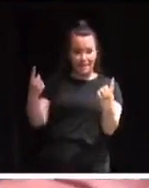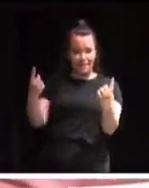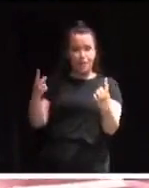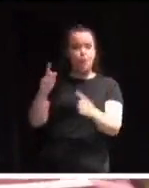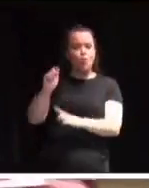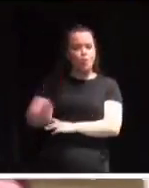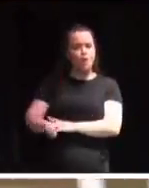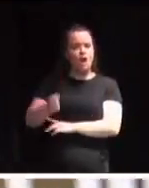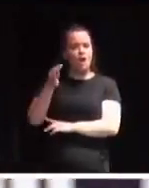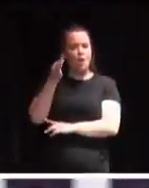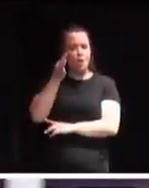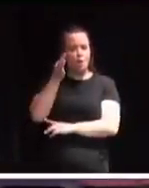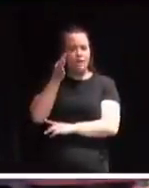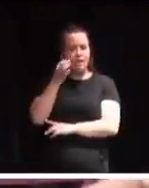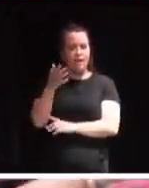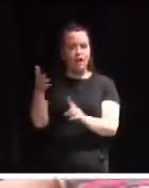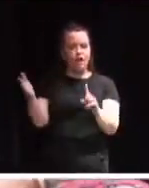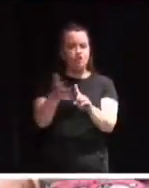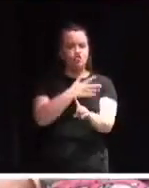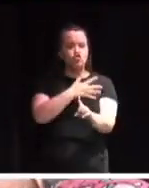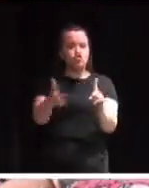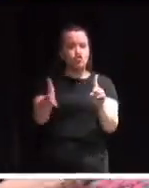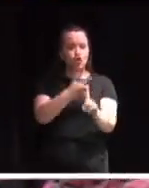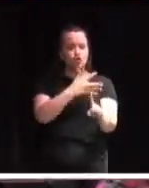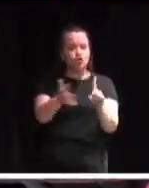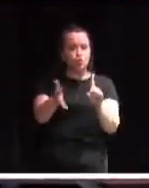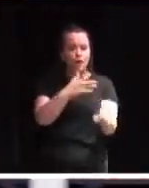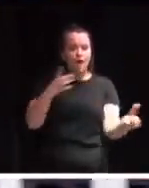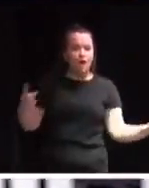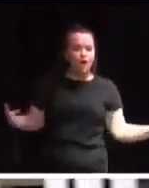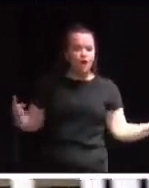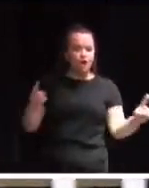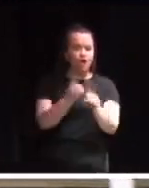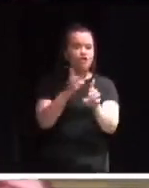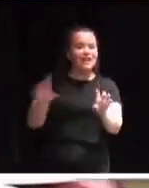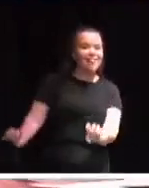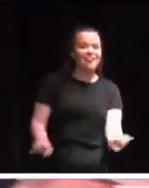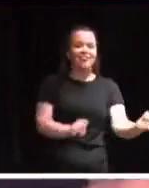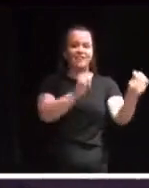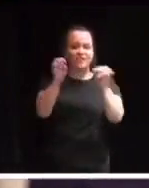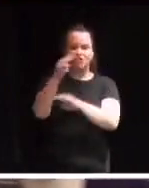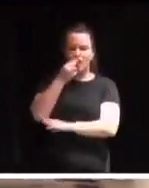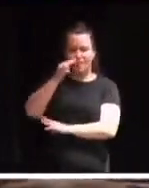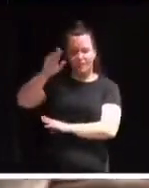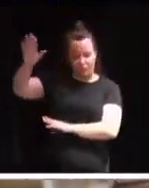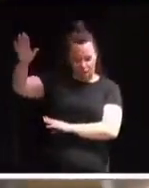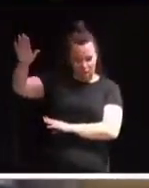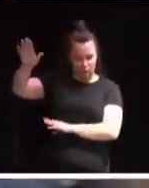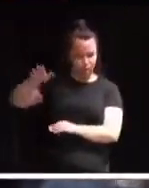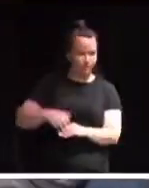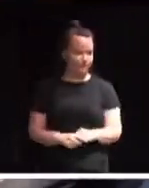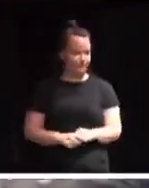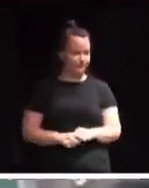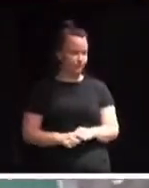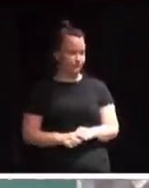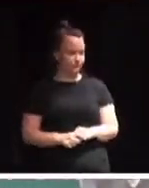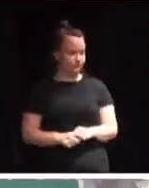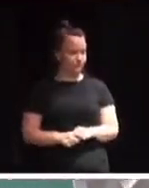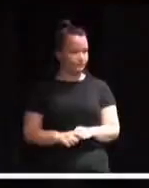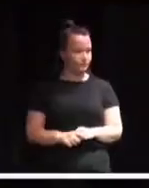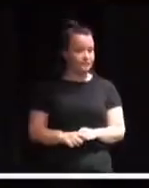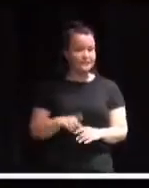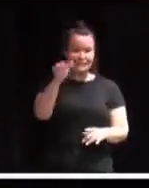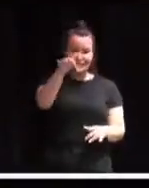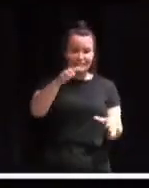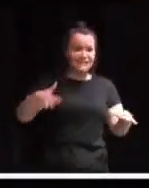un caso por torturas contra represores del franquismo otro éxito de este gobierno de